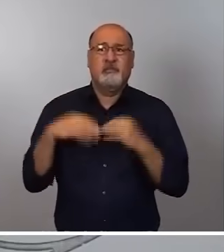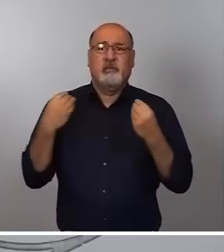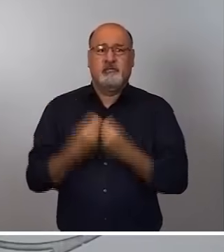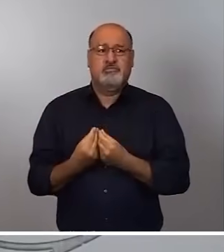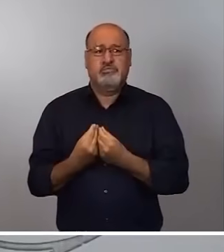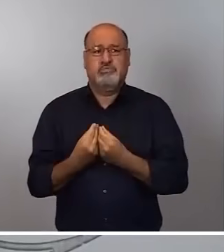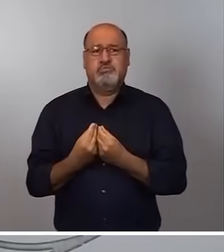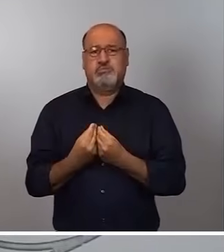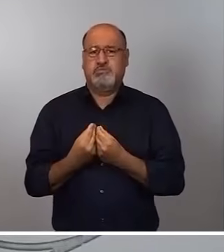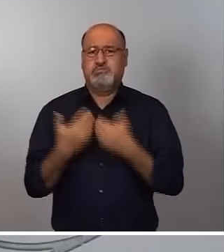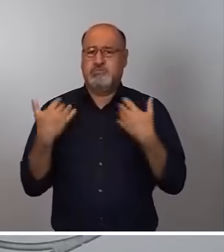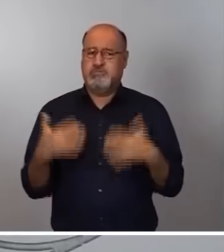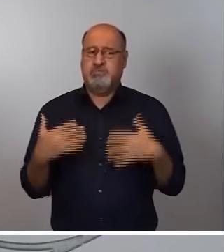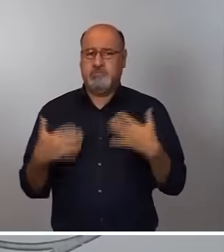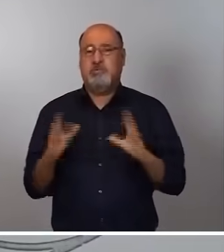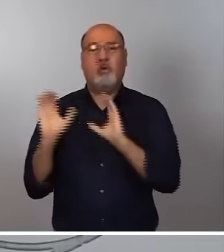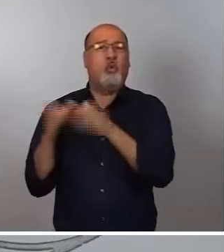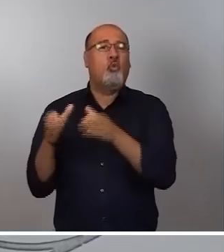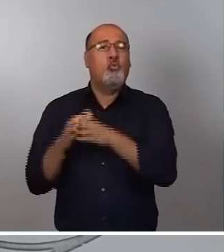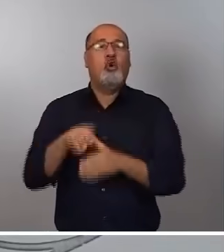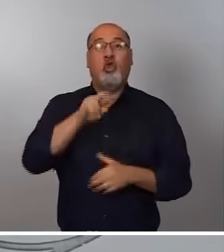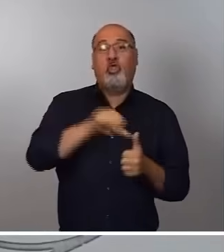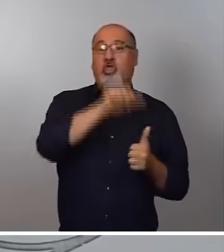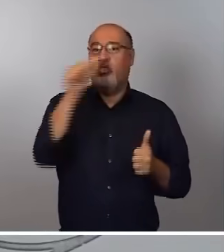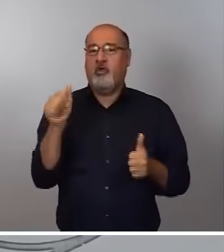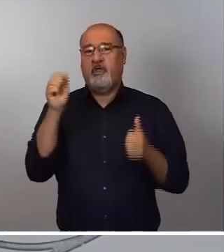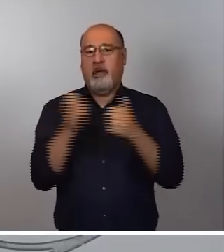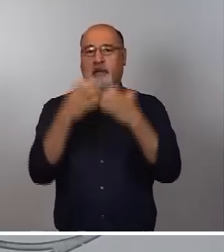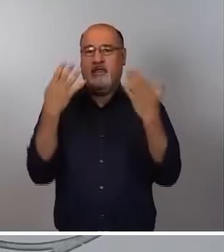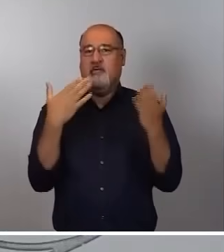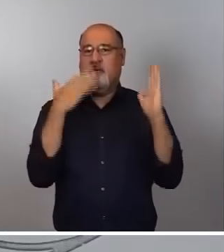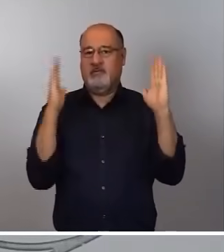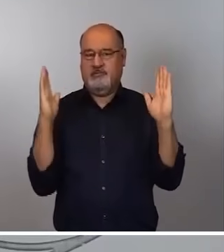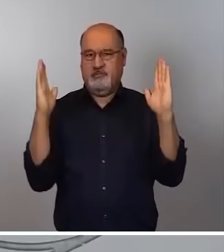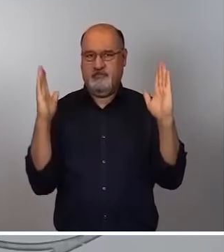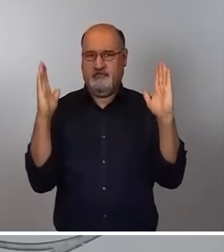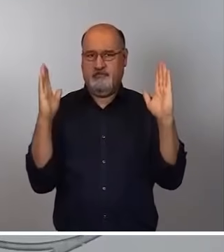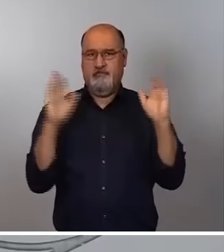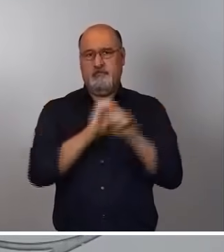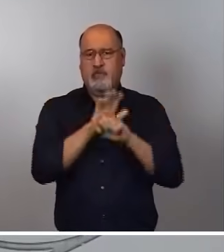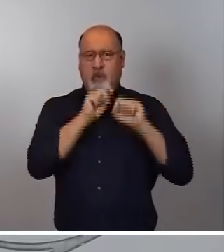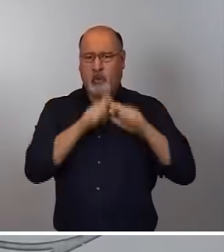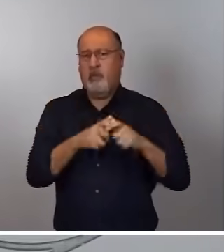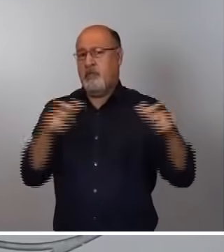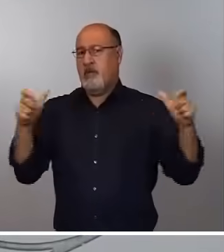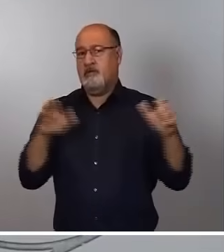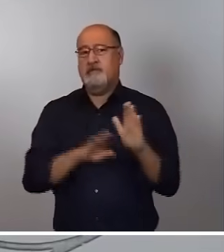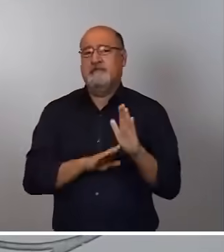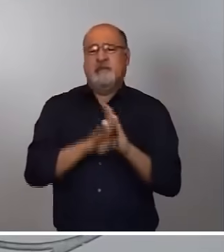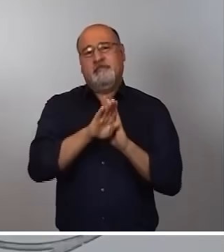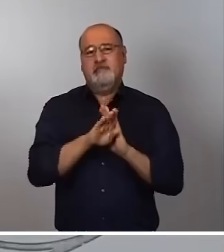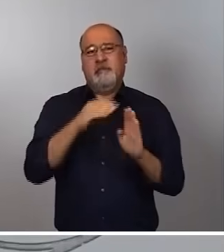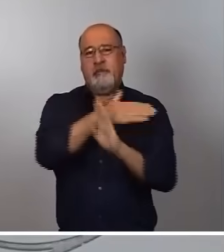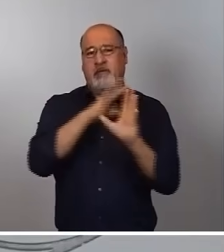incidencia en los grupos entre 12 y 29 años a pesar de este incremento importante de la incidencia al estar